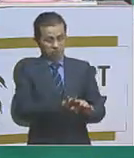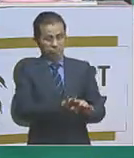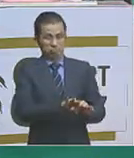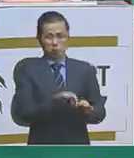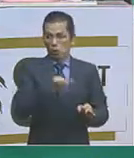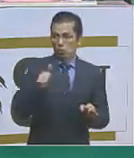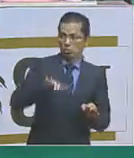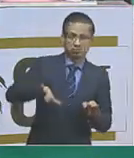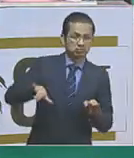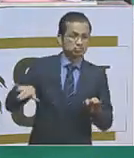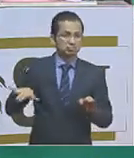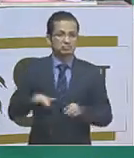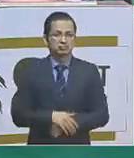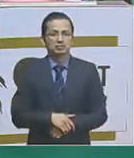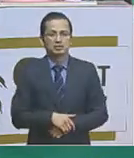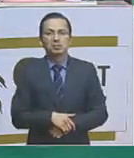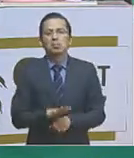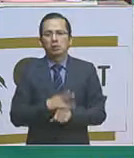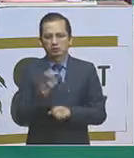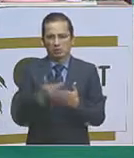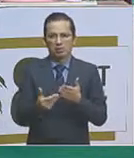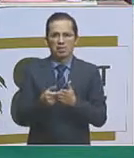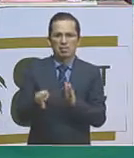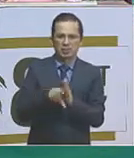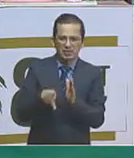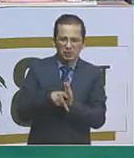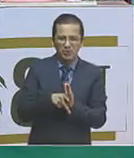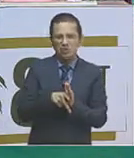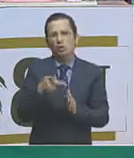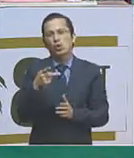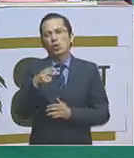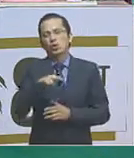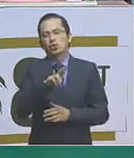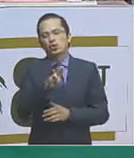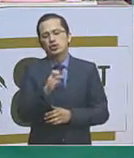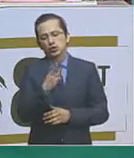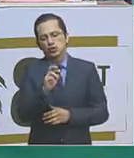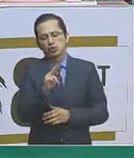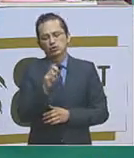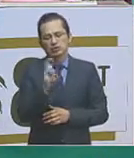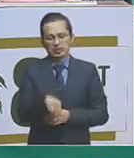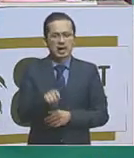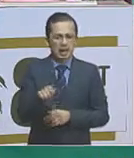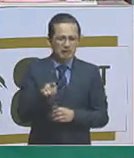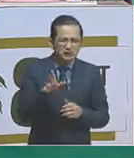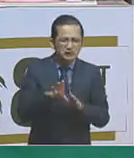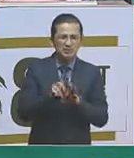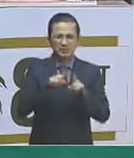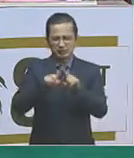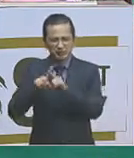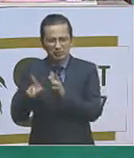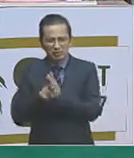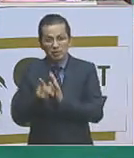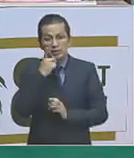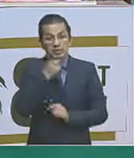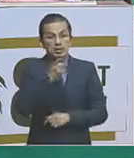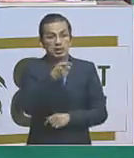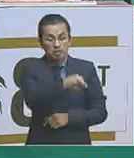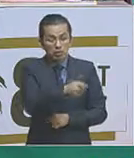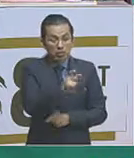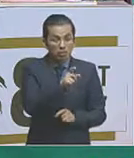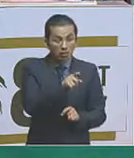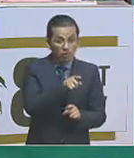por eso ya los grandes periódicos new york times' wall street journal están empezando a decirle a sus usuarios que cuando siguen a